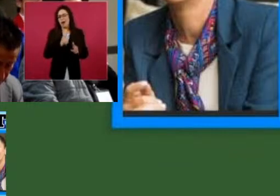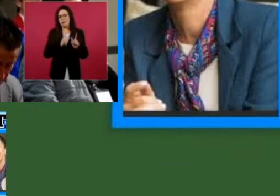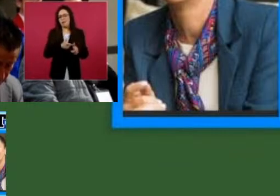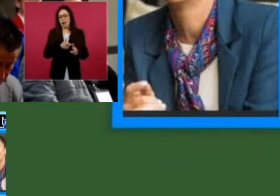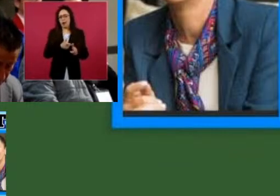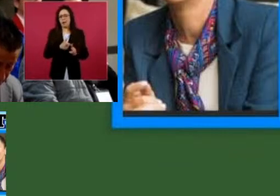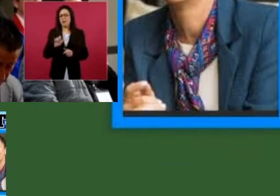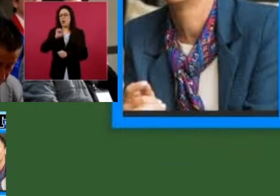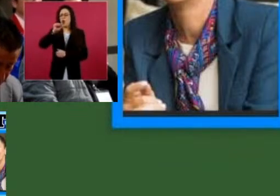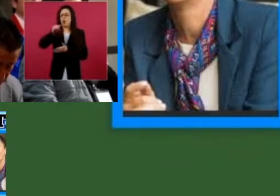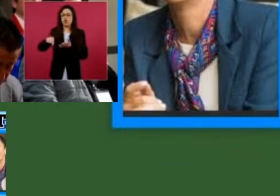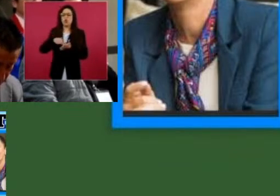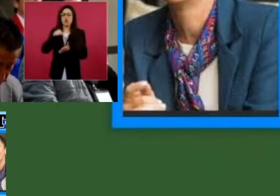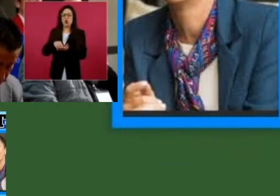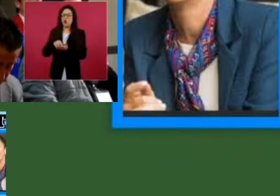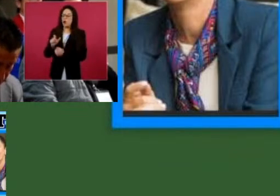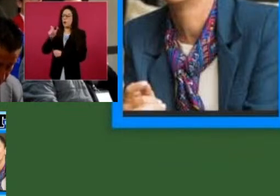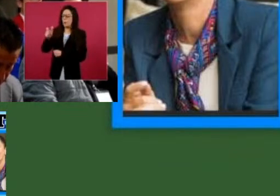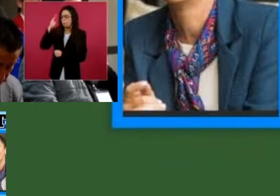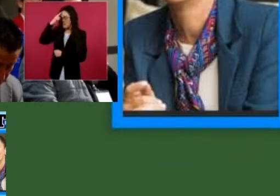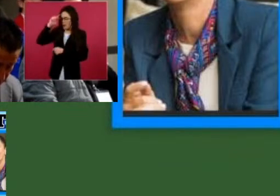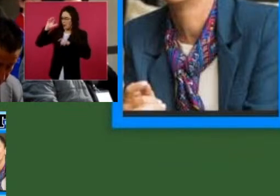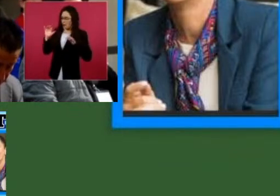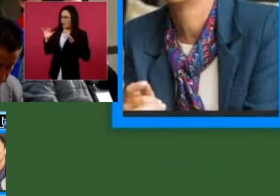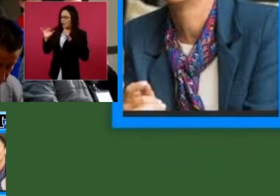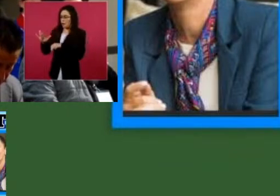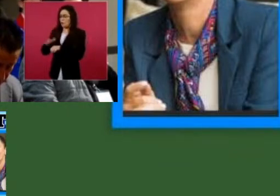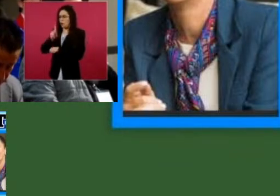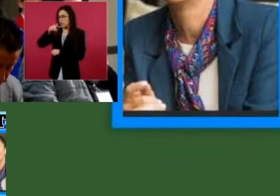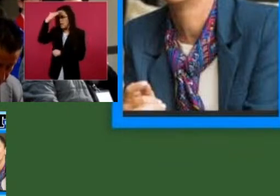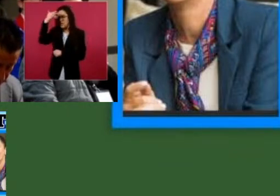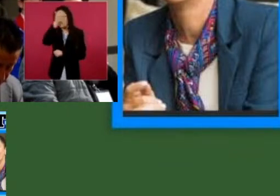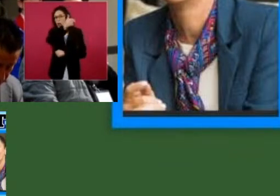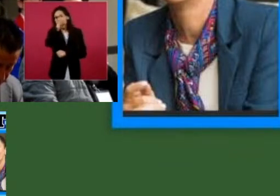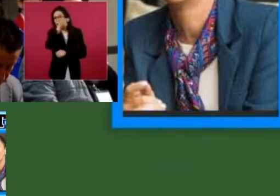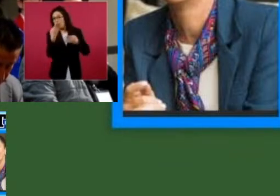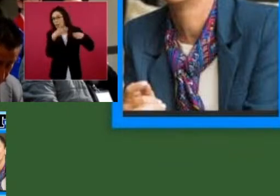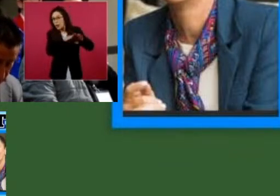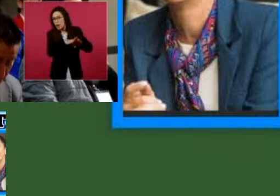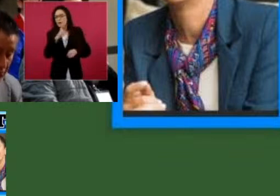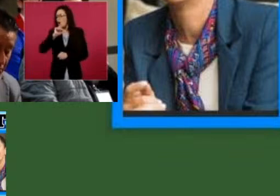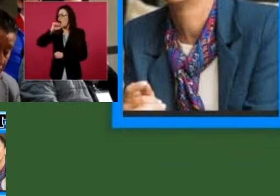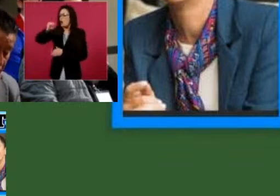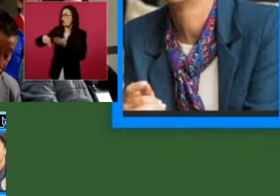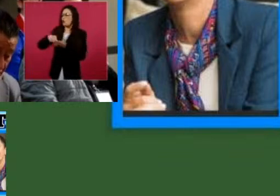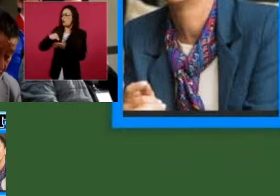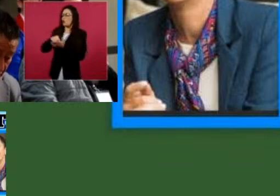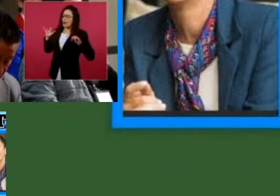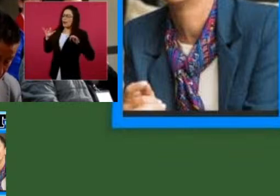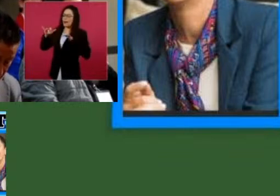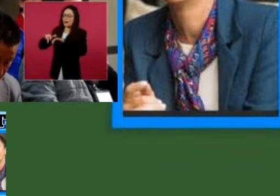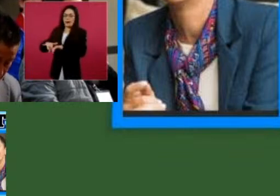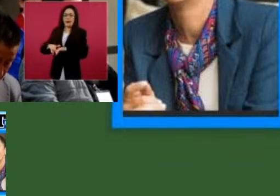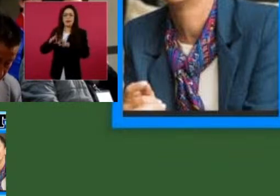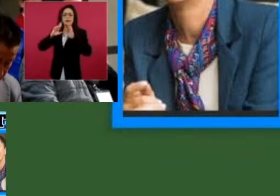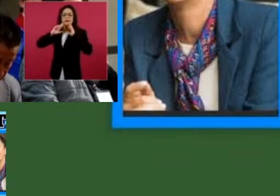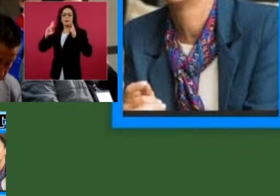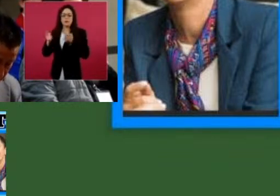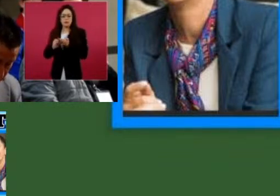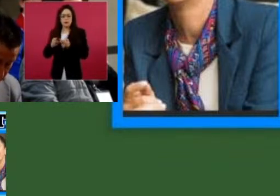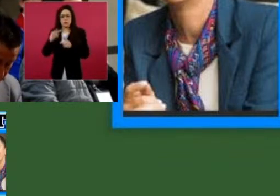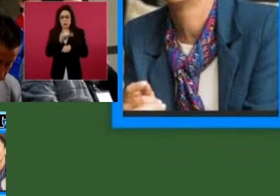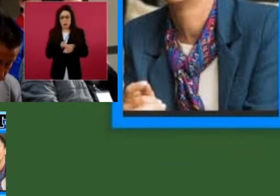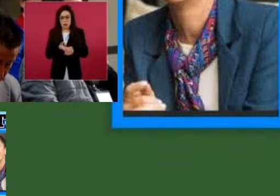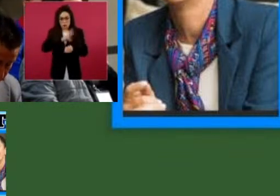sus congresos. Ya sabe que van a llegar a cerrarle los hoteles y se va a esos lugares a hacer sus eventos. Esto es todo sin autorización de